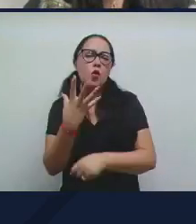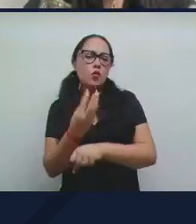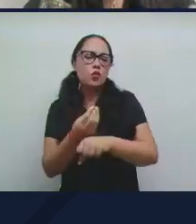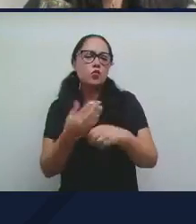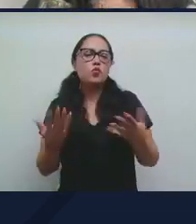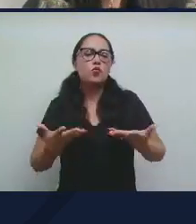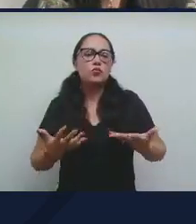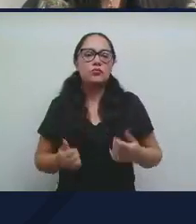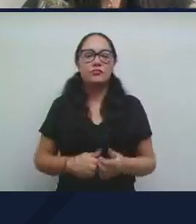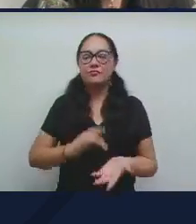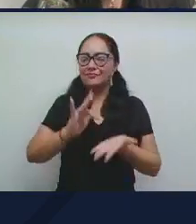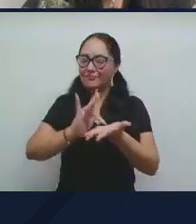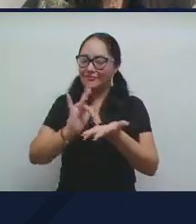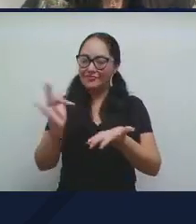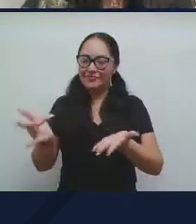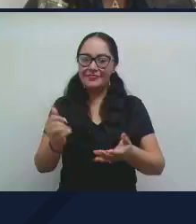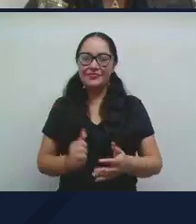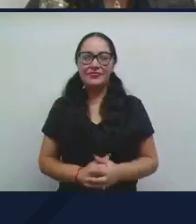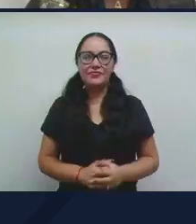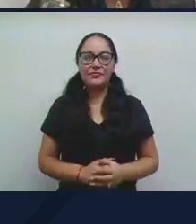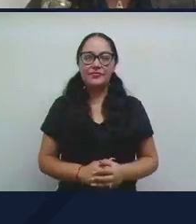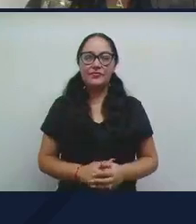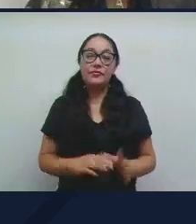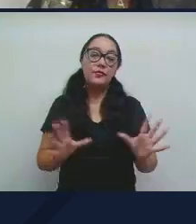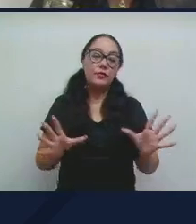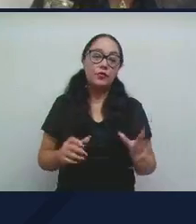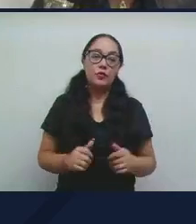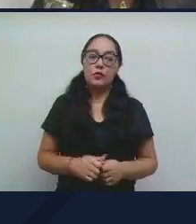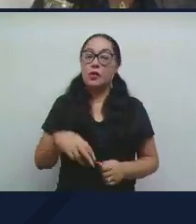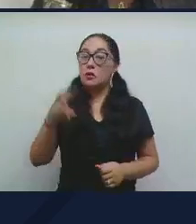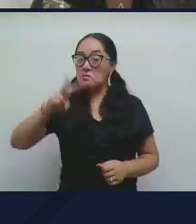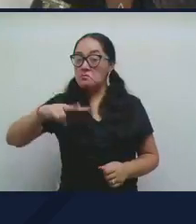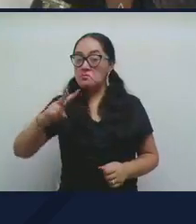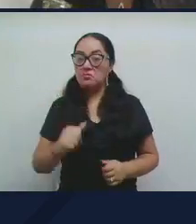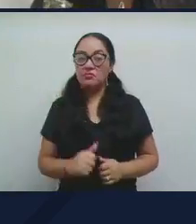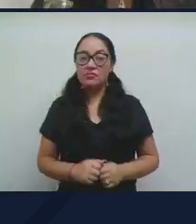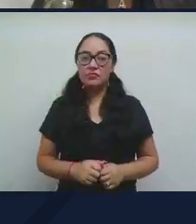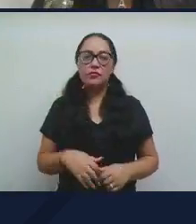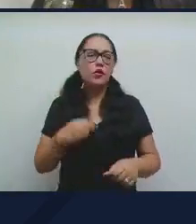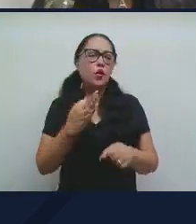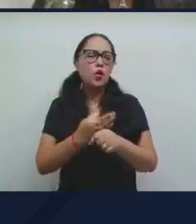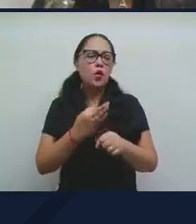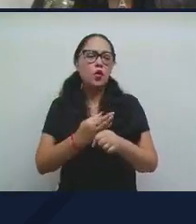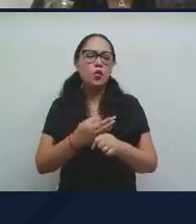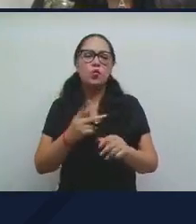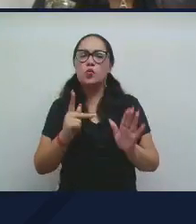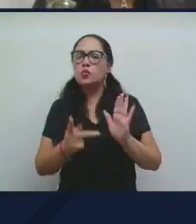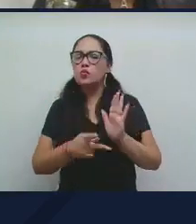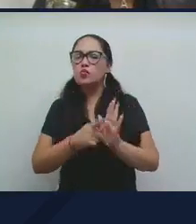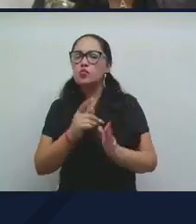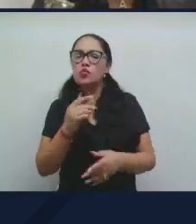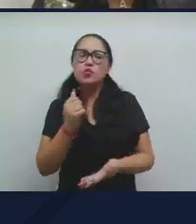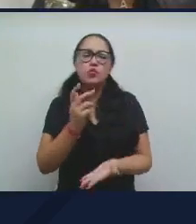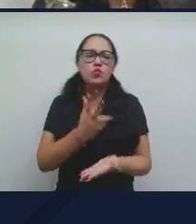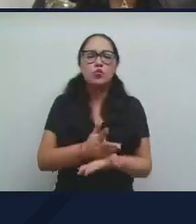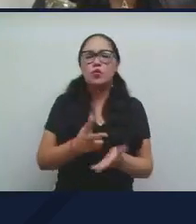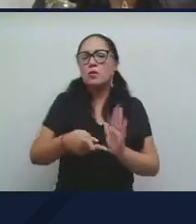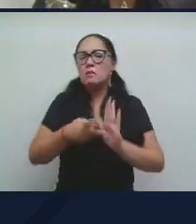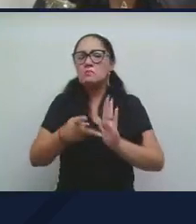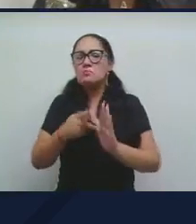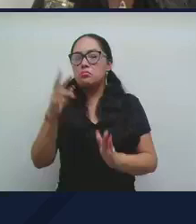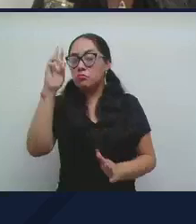gracias. Pues bueno, pues la verdad es que estaríamos solo retomando lo que amablemente